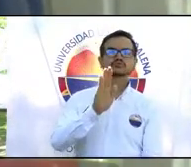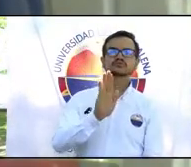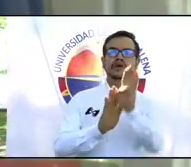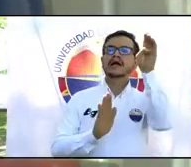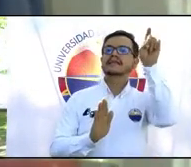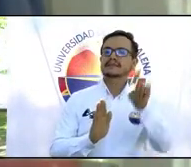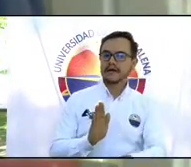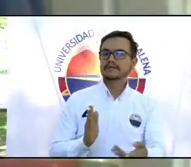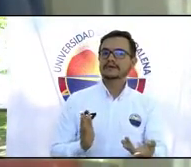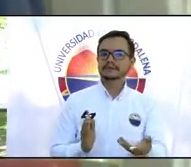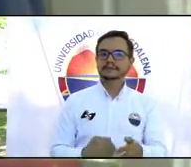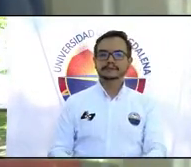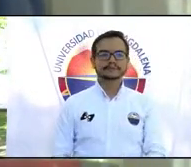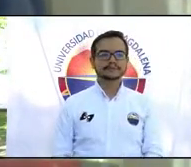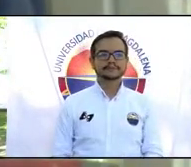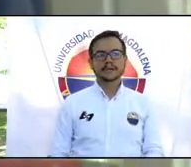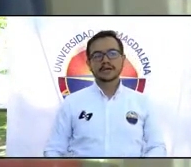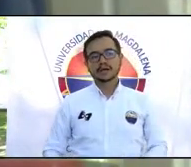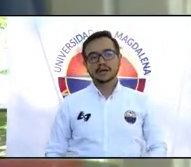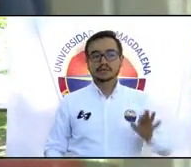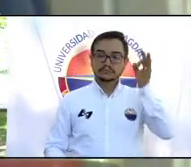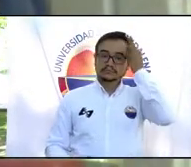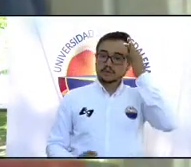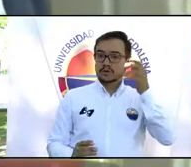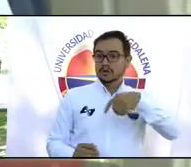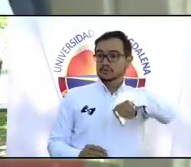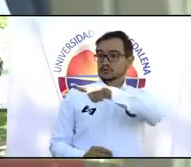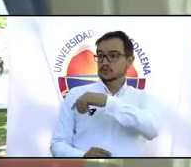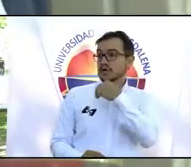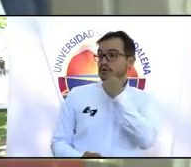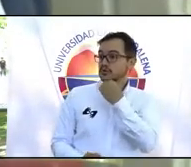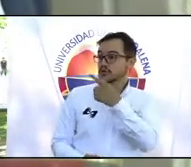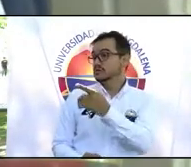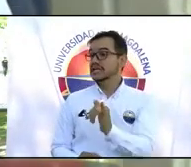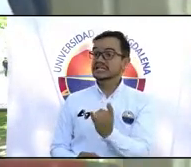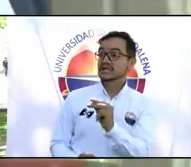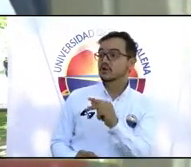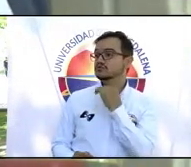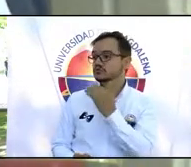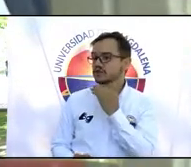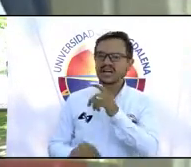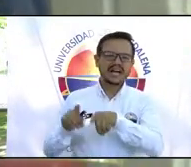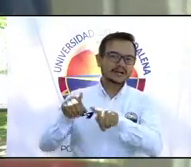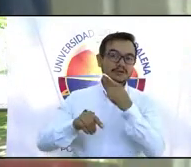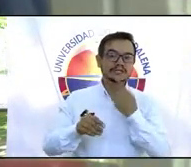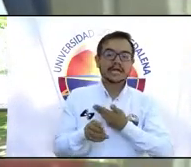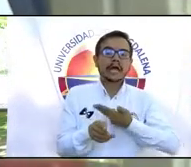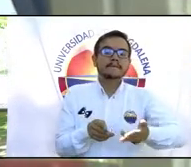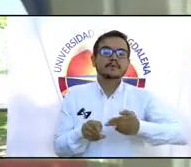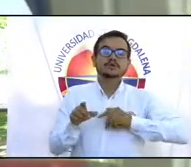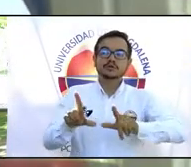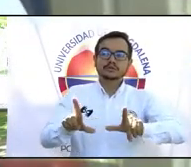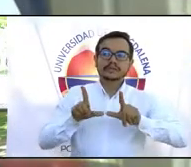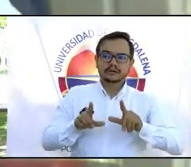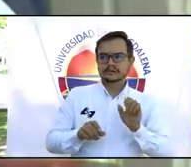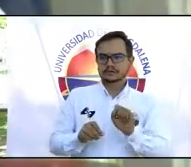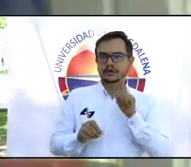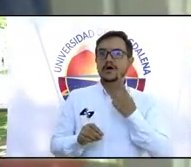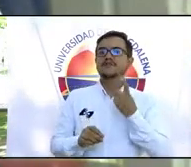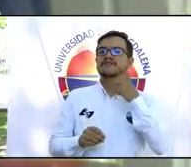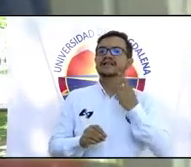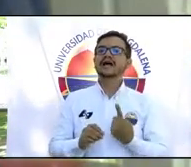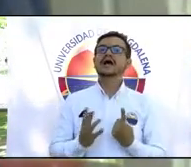avanzando. Seguramente, y tal vez no le toque a ustedes, o tal vez sí, aunque alguno me decía que ya casi terminamos, no, que le faltan 4 años